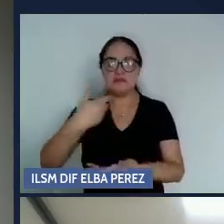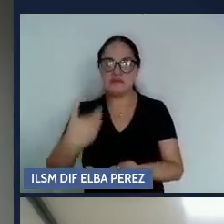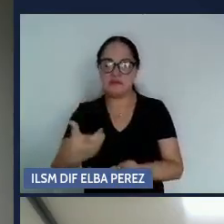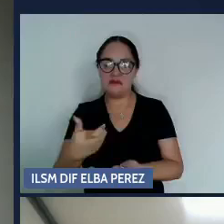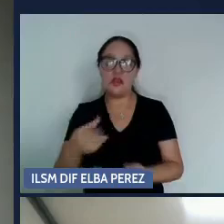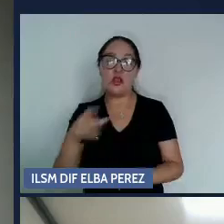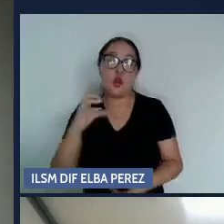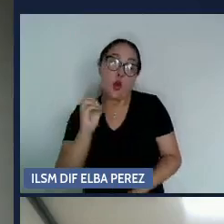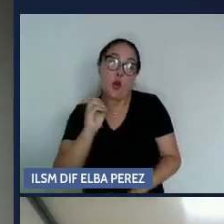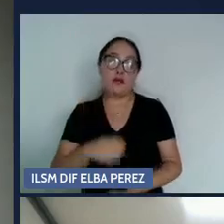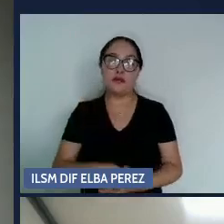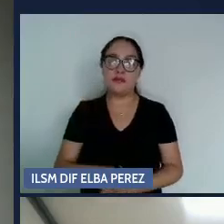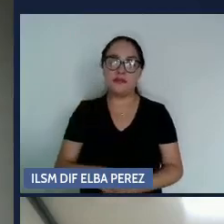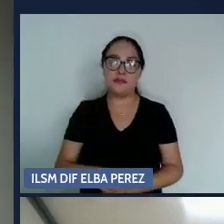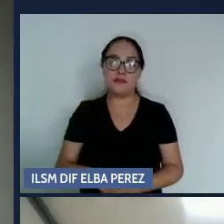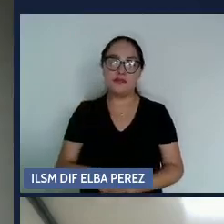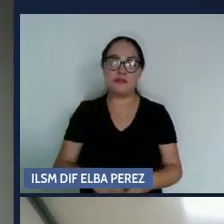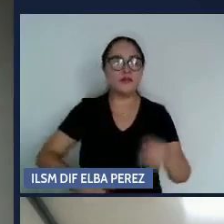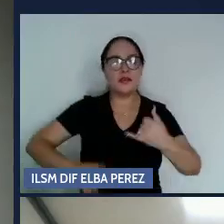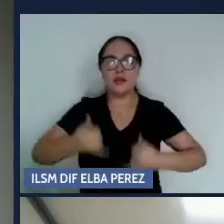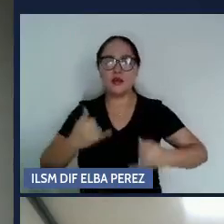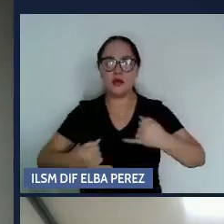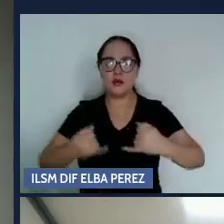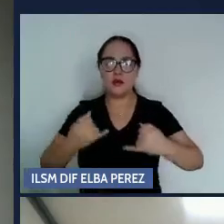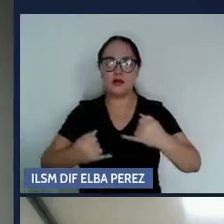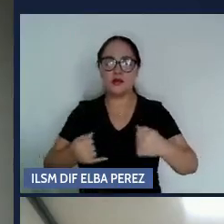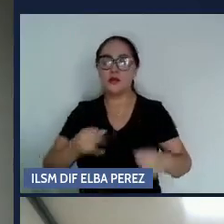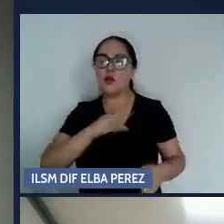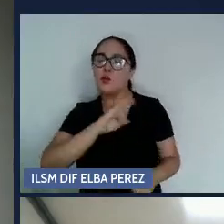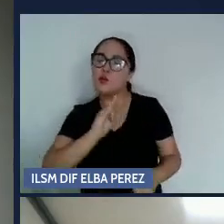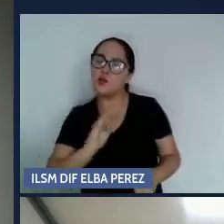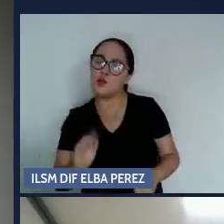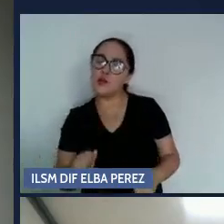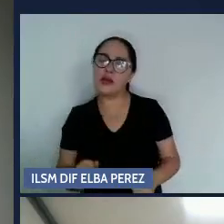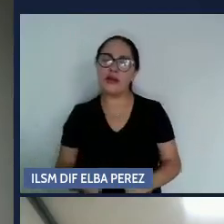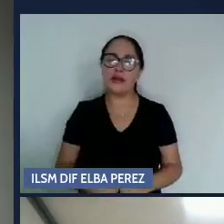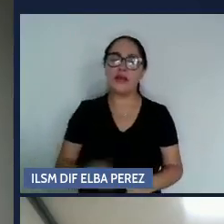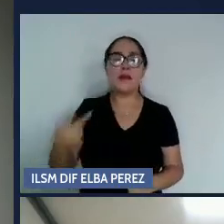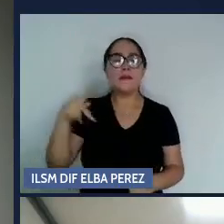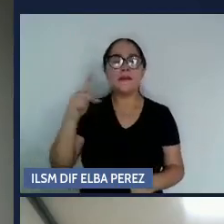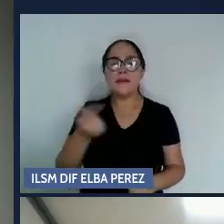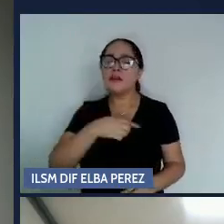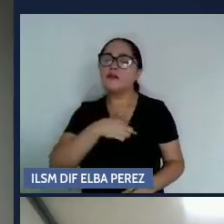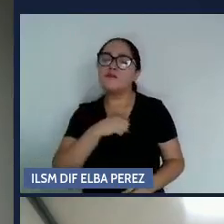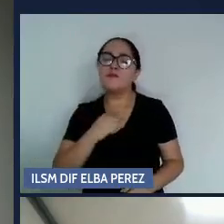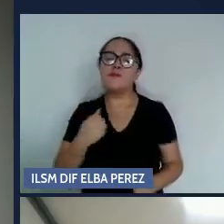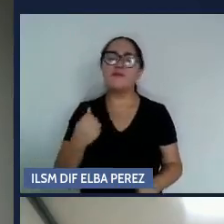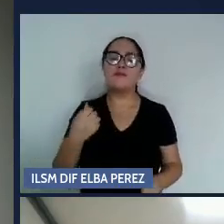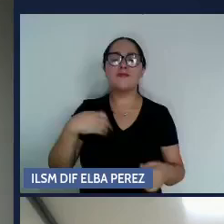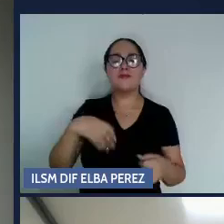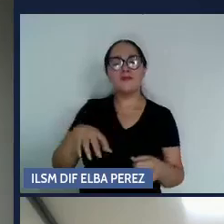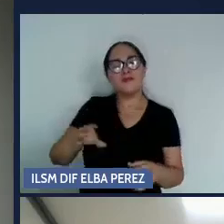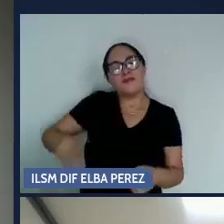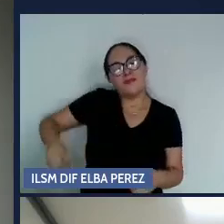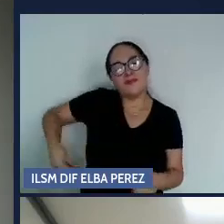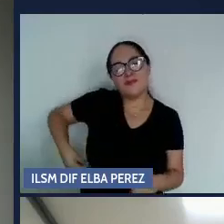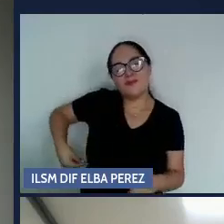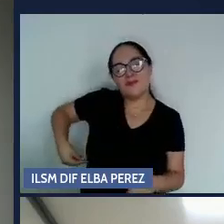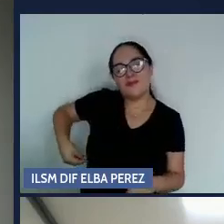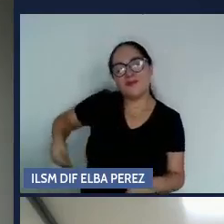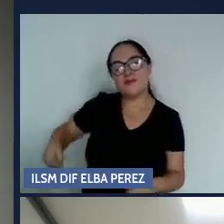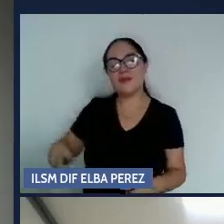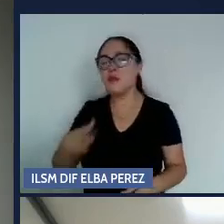o de la juez, quien determinará si hay inocencia o culpabilidad de la denuncia presentada o recibida.